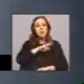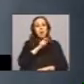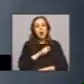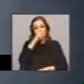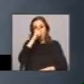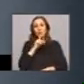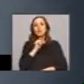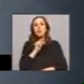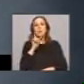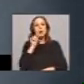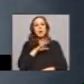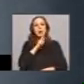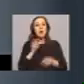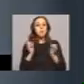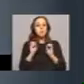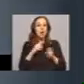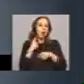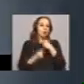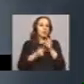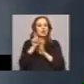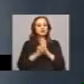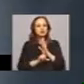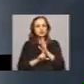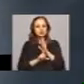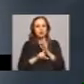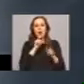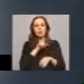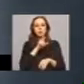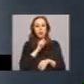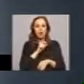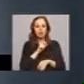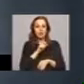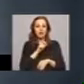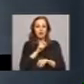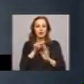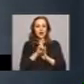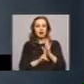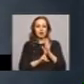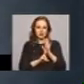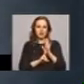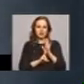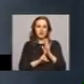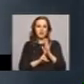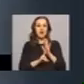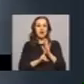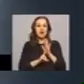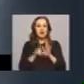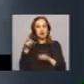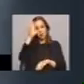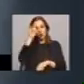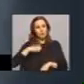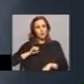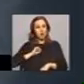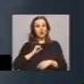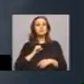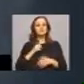de los padres o una serie de listas que los mismos jerarcas franquistas considerasen. Con todo